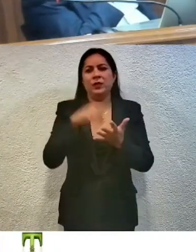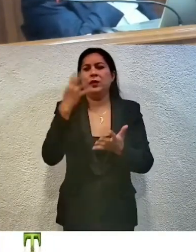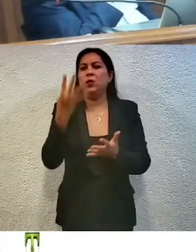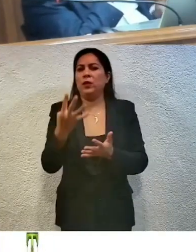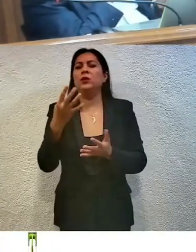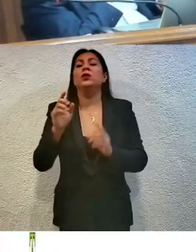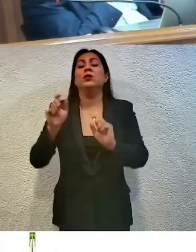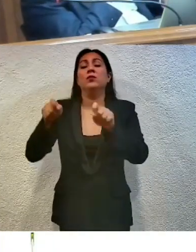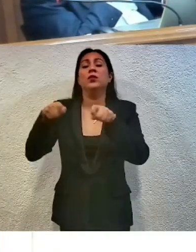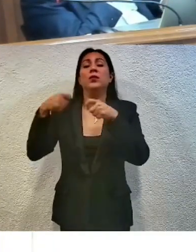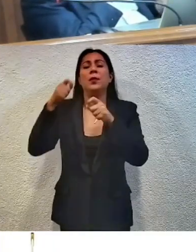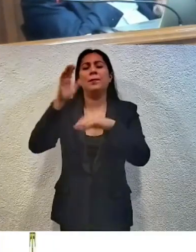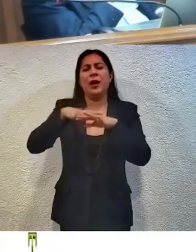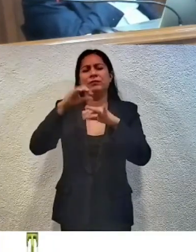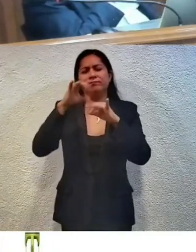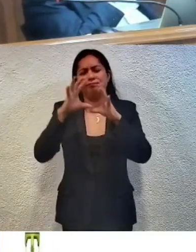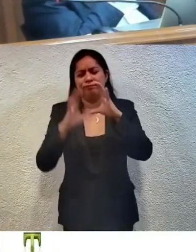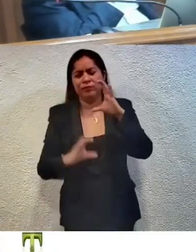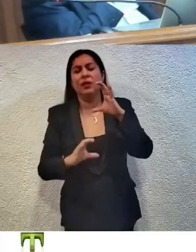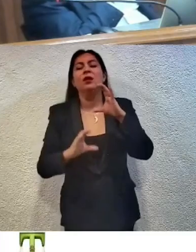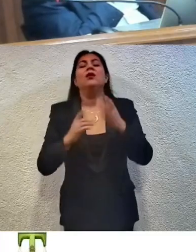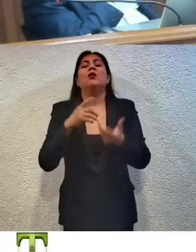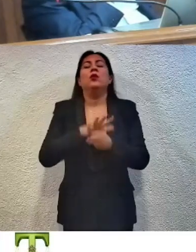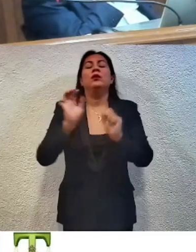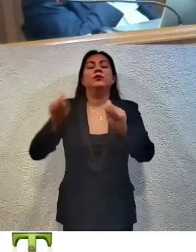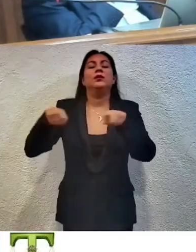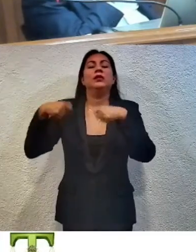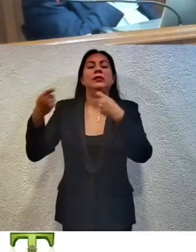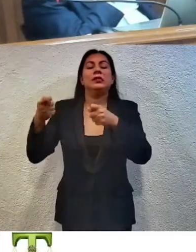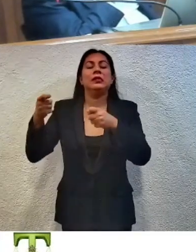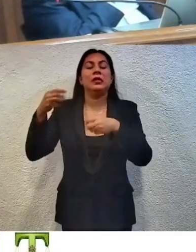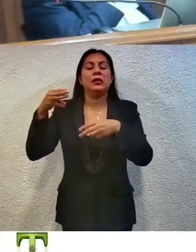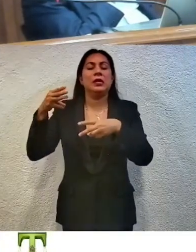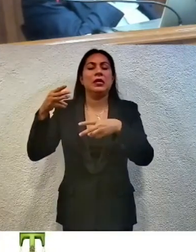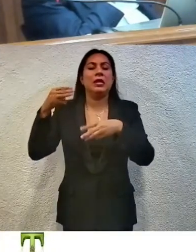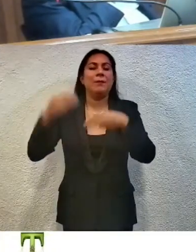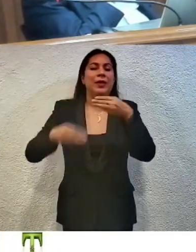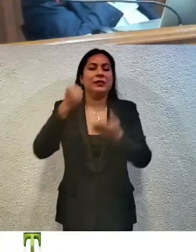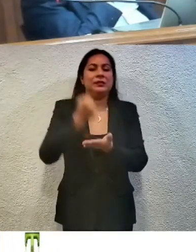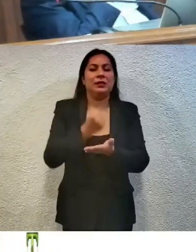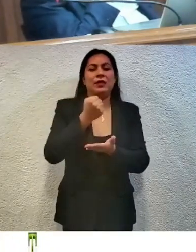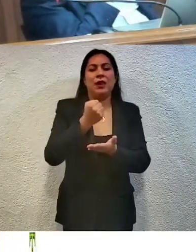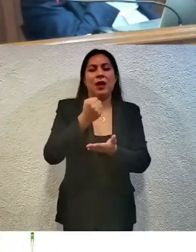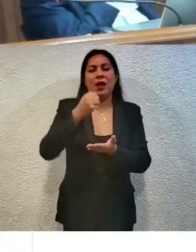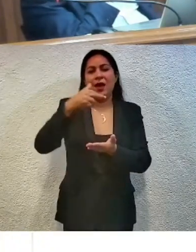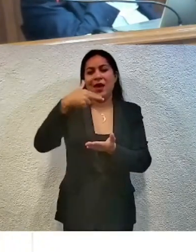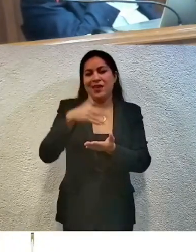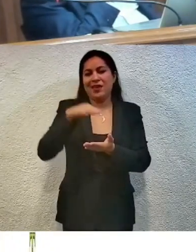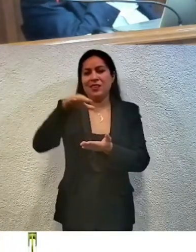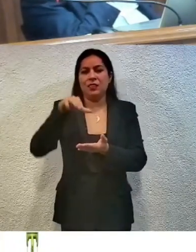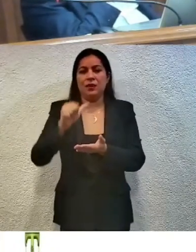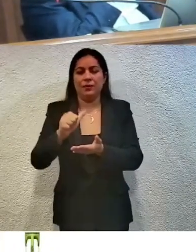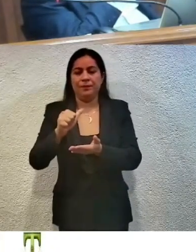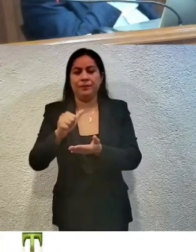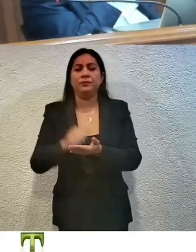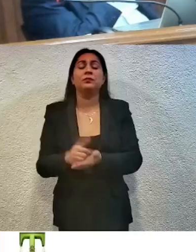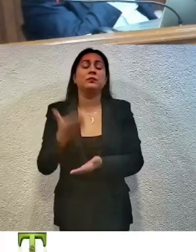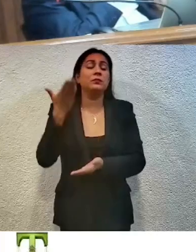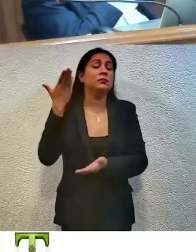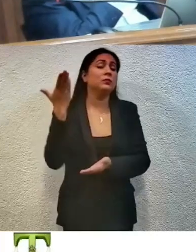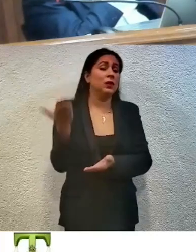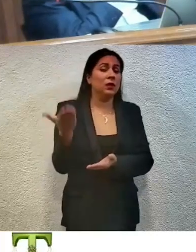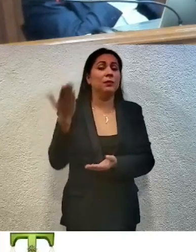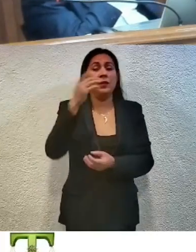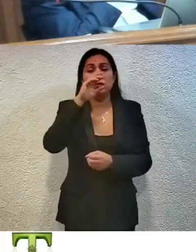que fueron acumulados, los cuales fueron turnados a la ponencia a cargo de la magistrada Hilda Rosa Delgado Brito. Por lo tanto,